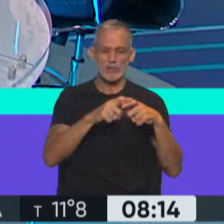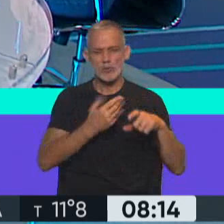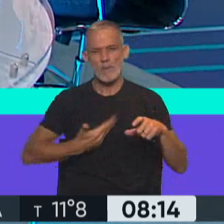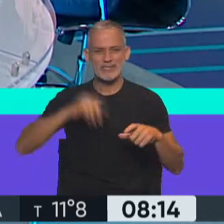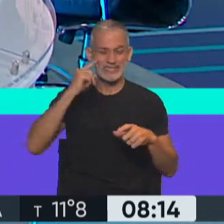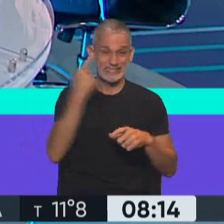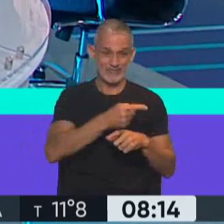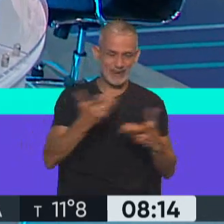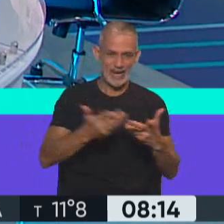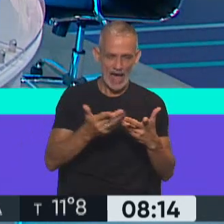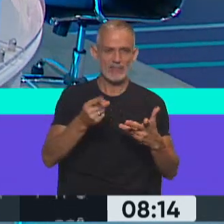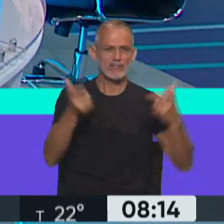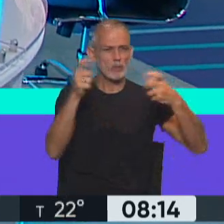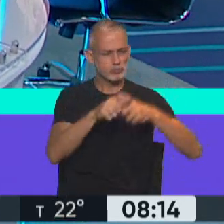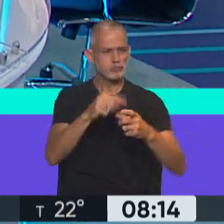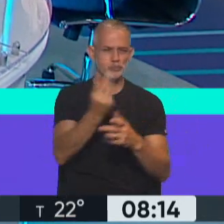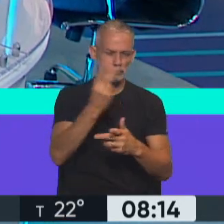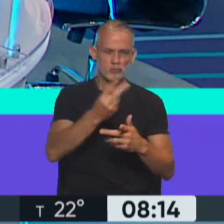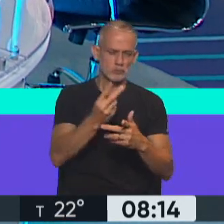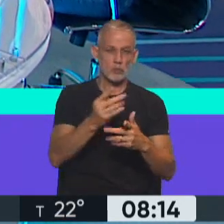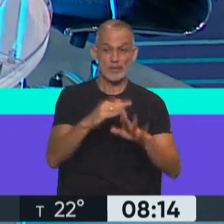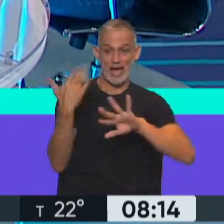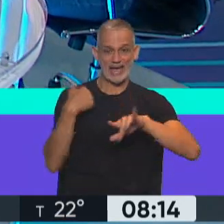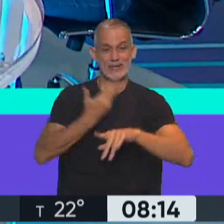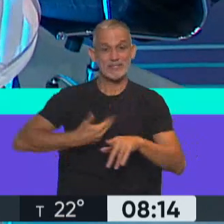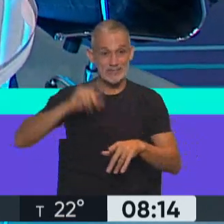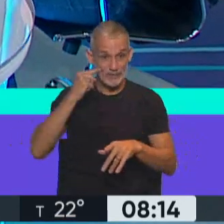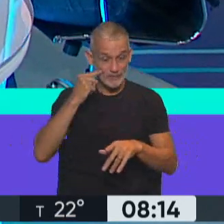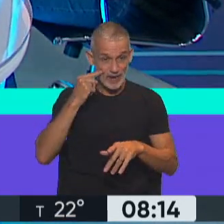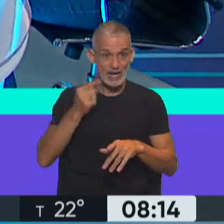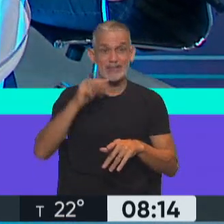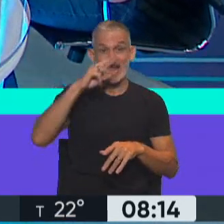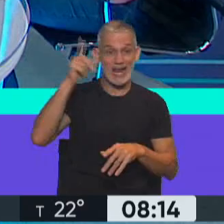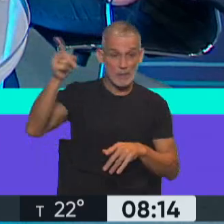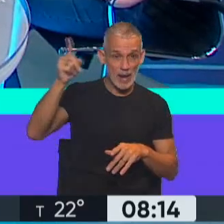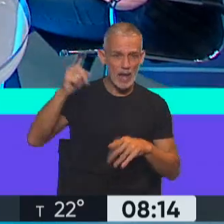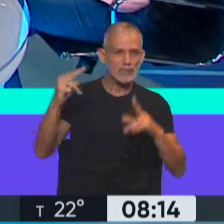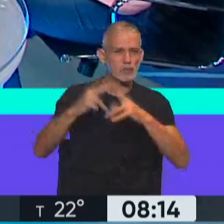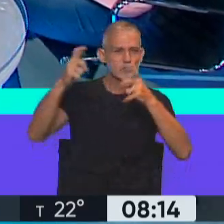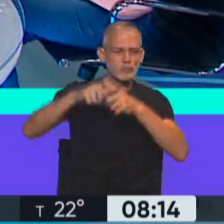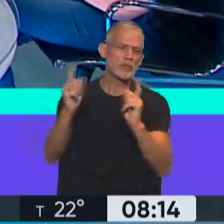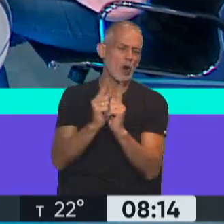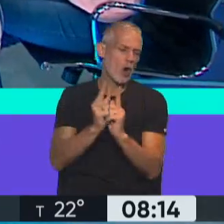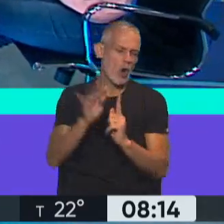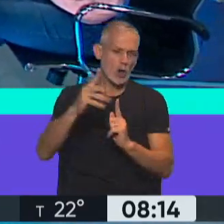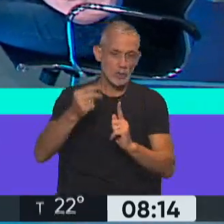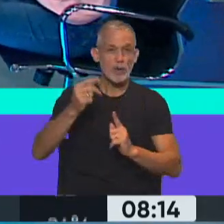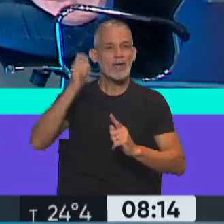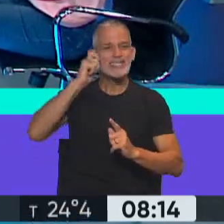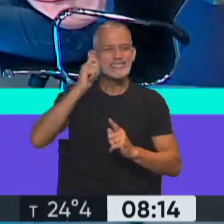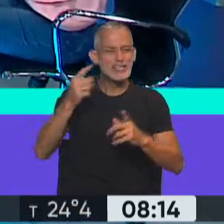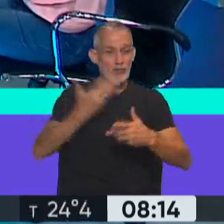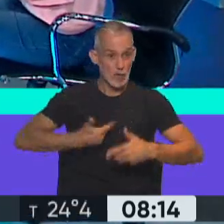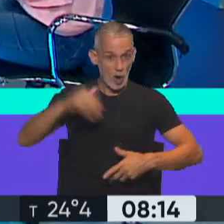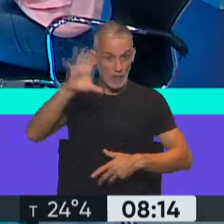de Diputados, que fue recibido por el presidente Alberto Fernández. Ayer el presidente Alberto Fernández en La Plata, que tuvo un encuentro breve, pero un encuentro con Axel Kicillof, con